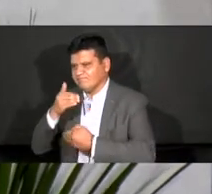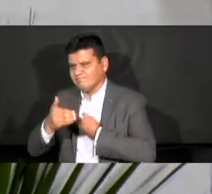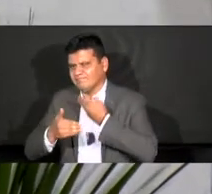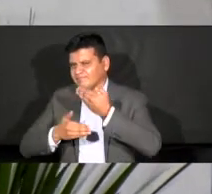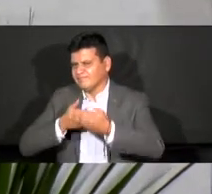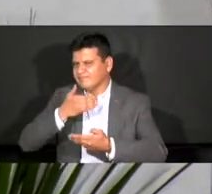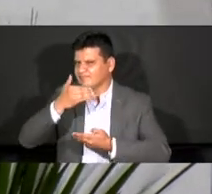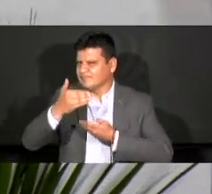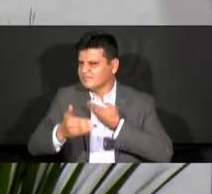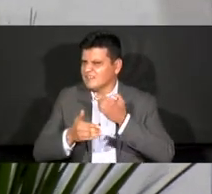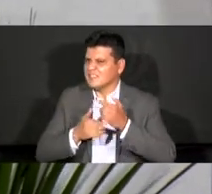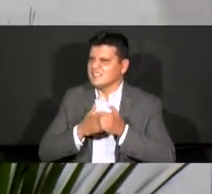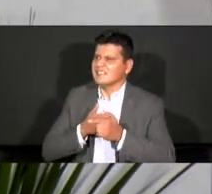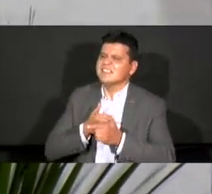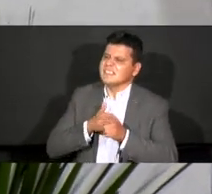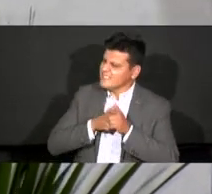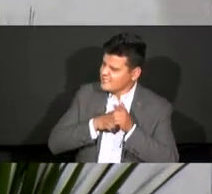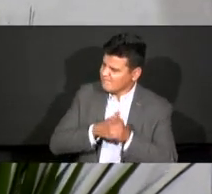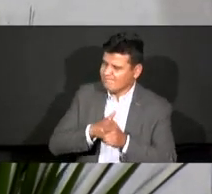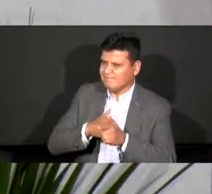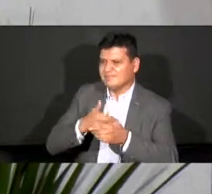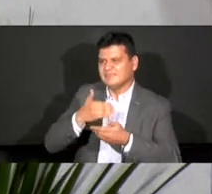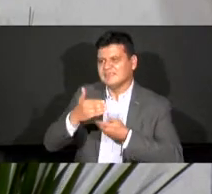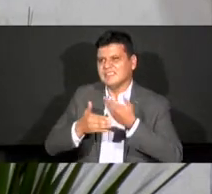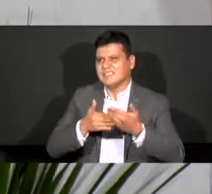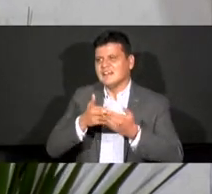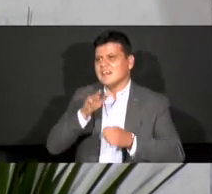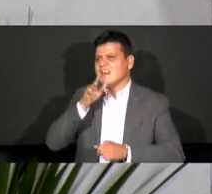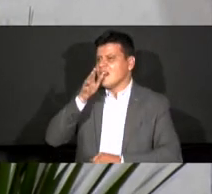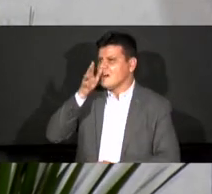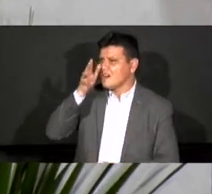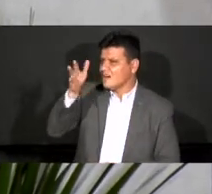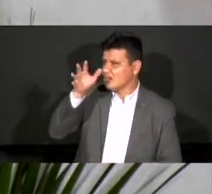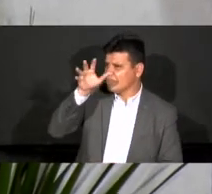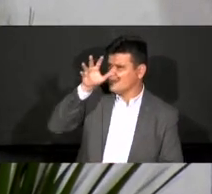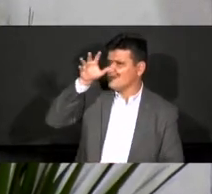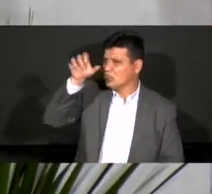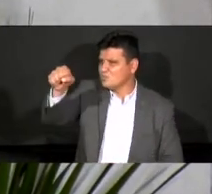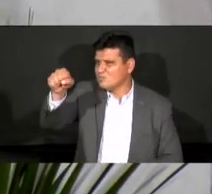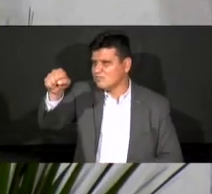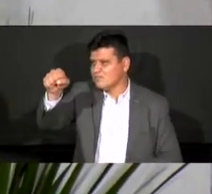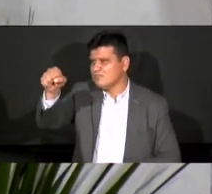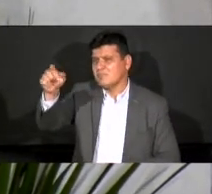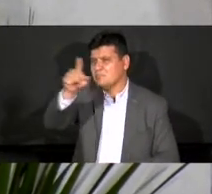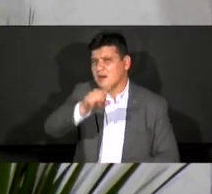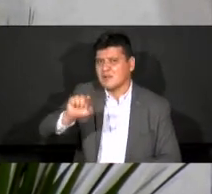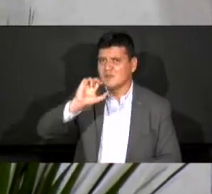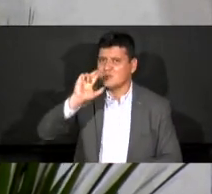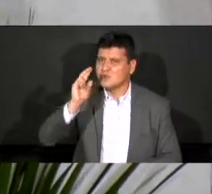así lo seguiré haciendo para brindar la certidumbre que merece todo chihuahuense.